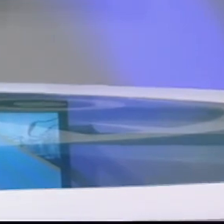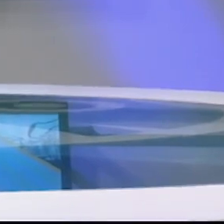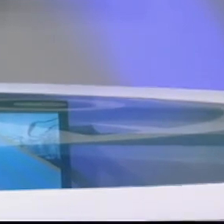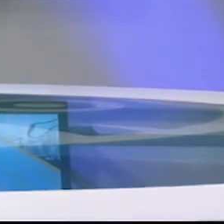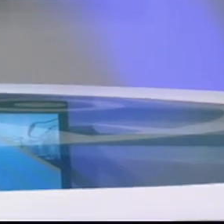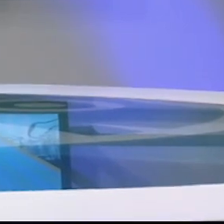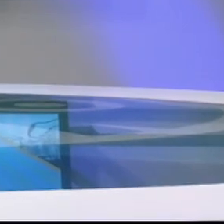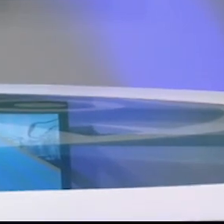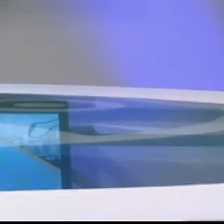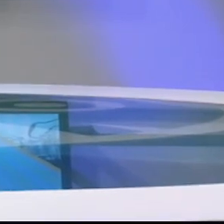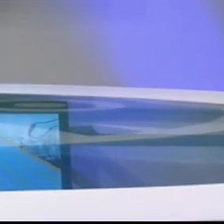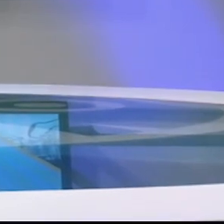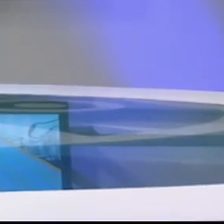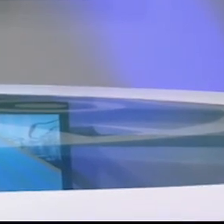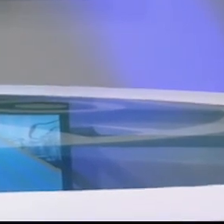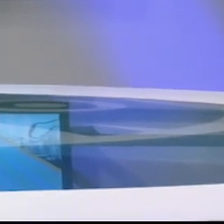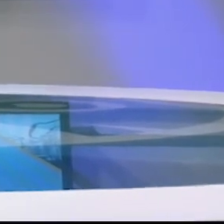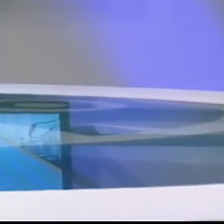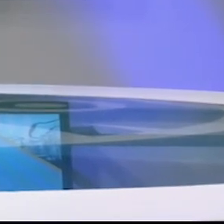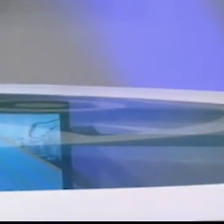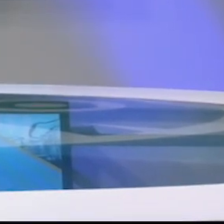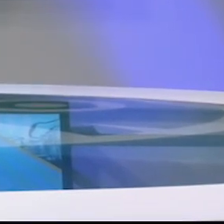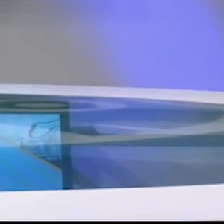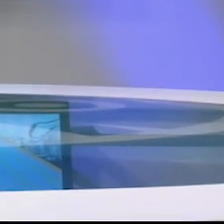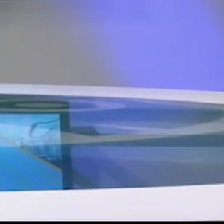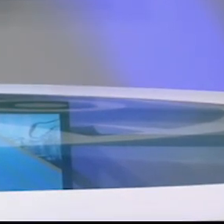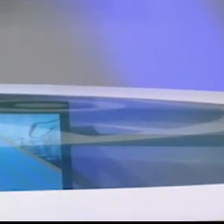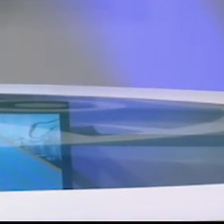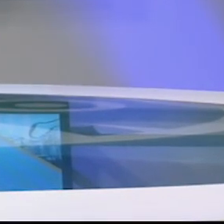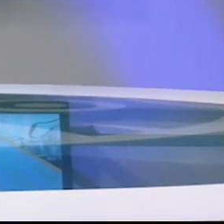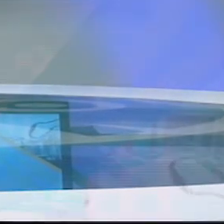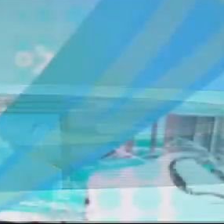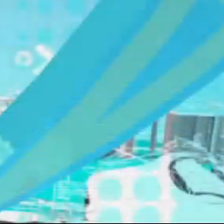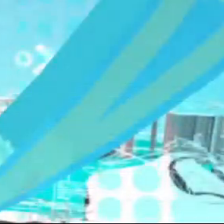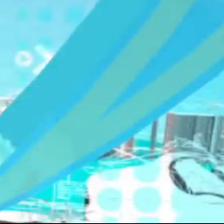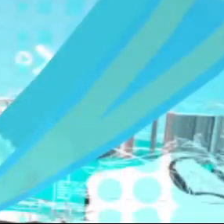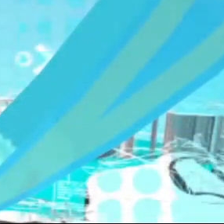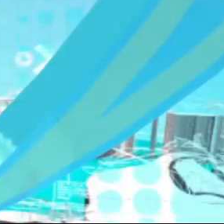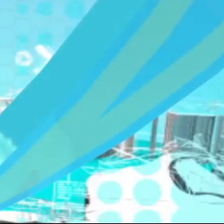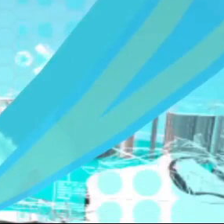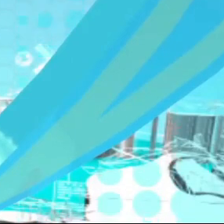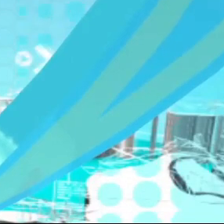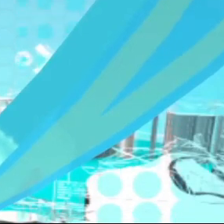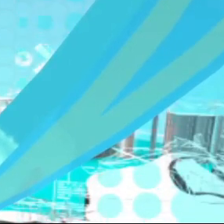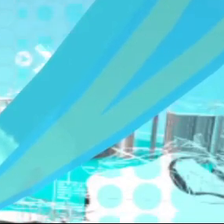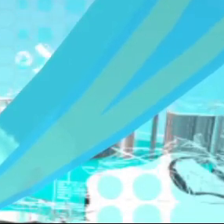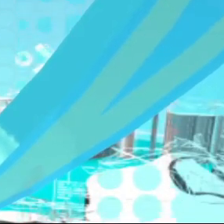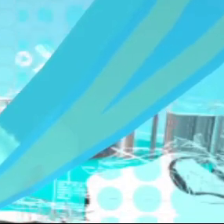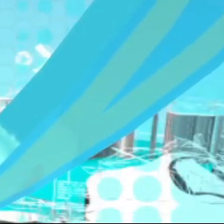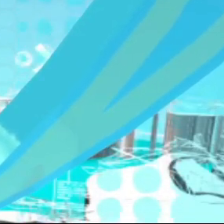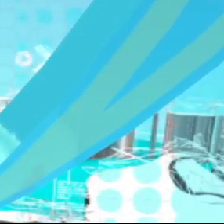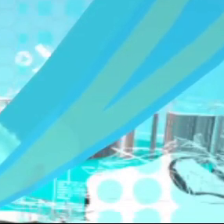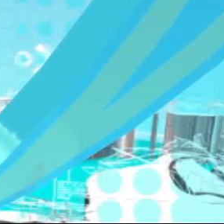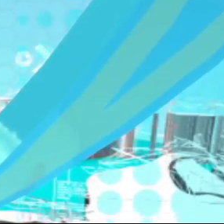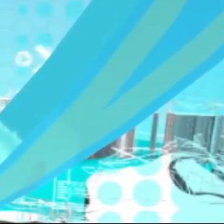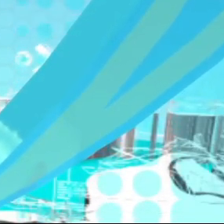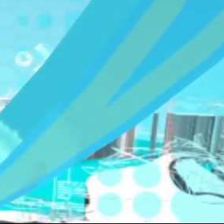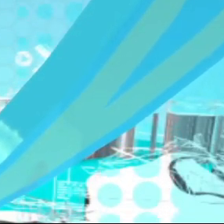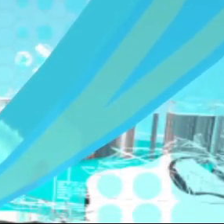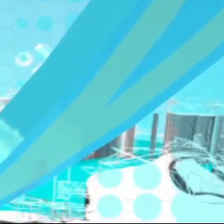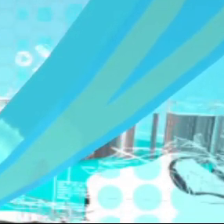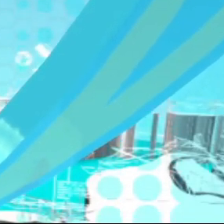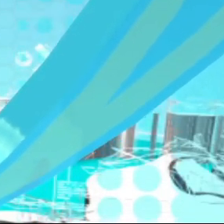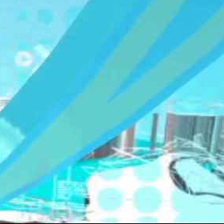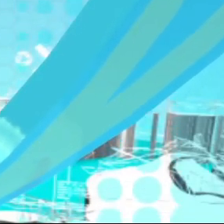Gracias por continuar con nosotros. Si usted debe realizar alguna transacción bancaria, preste atención al tipo de cambio del dólar según el Banco Central. La compra se posiciona